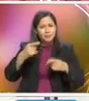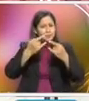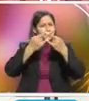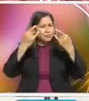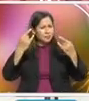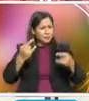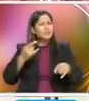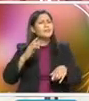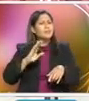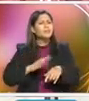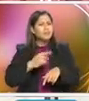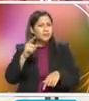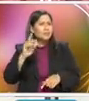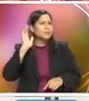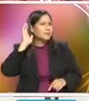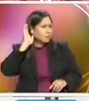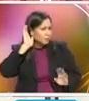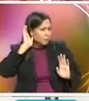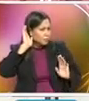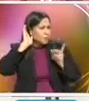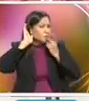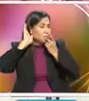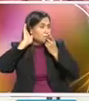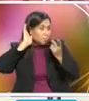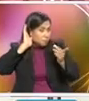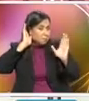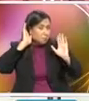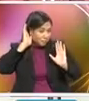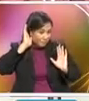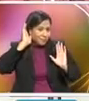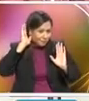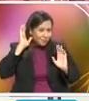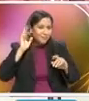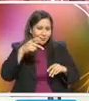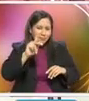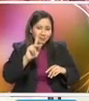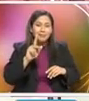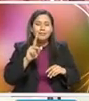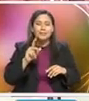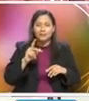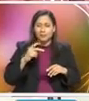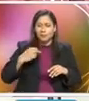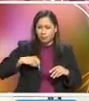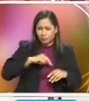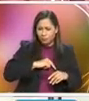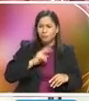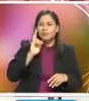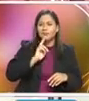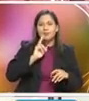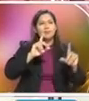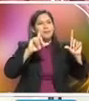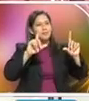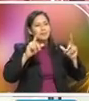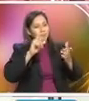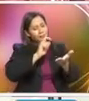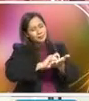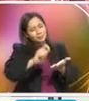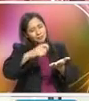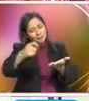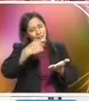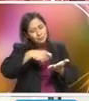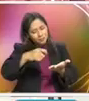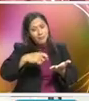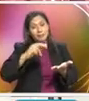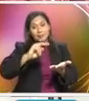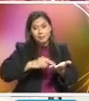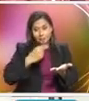por lo que se ha dicho de ellos, ¿no? Y cuando tenemos esta oportunidad de analizar sus obras, su escritura, su